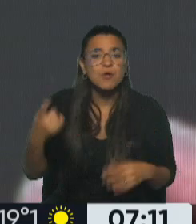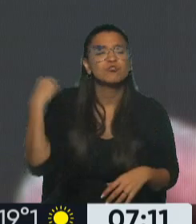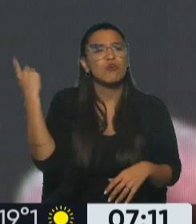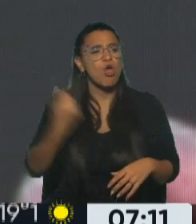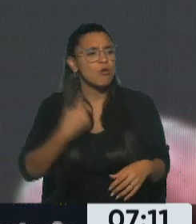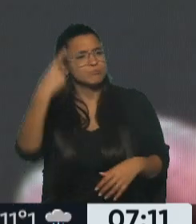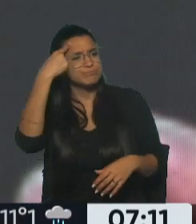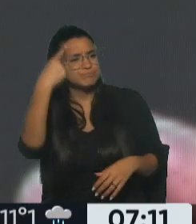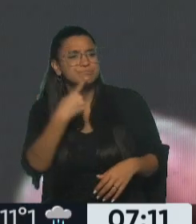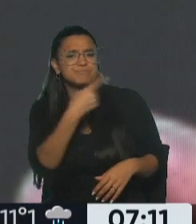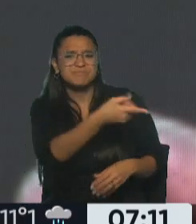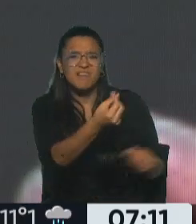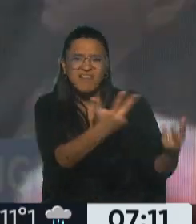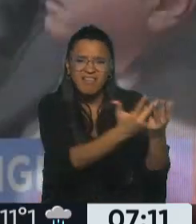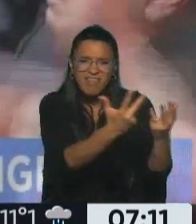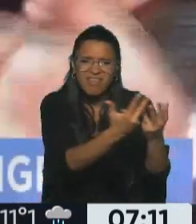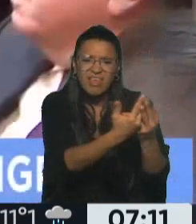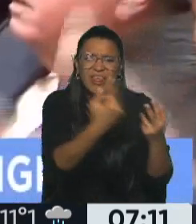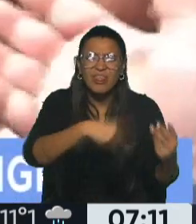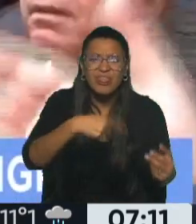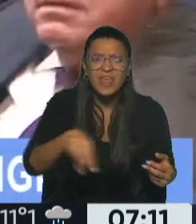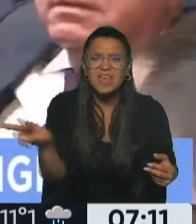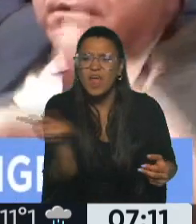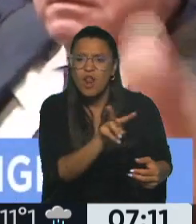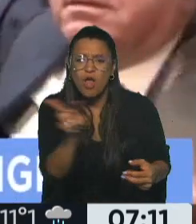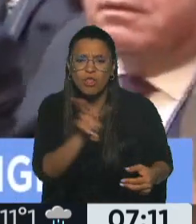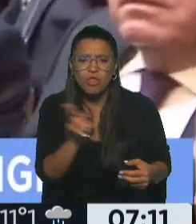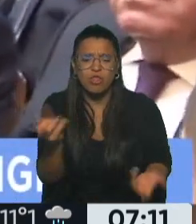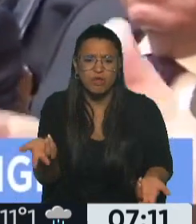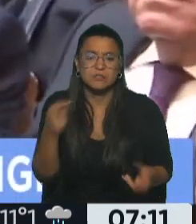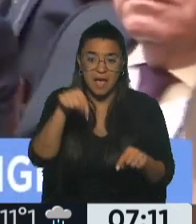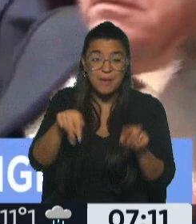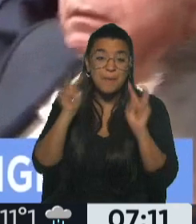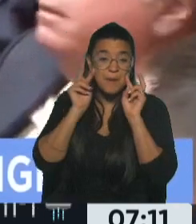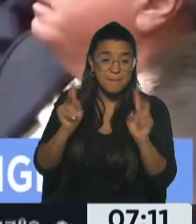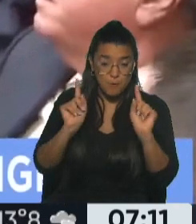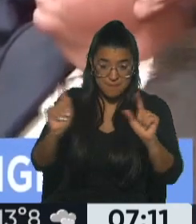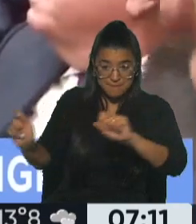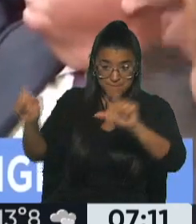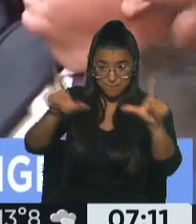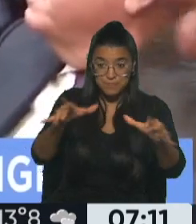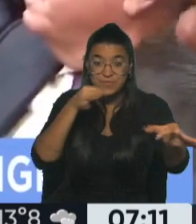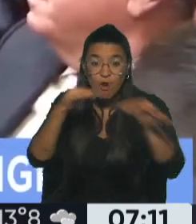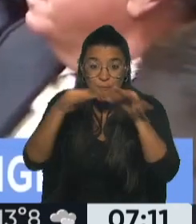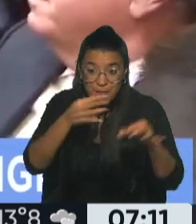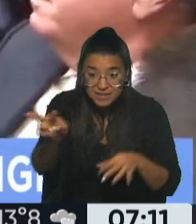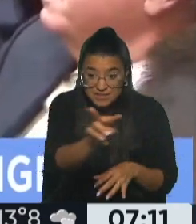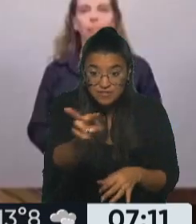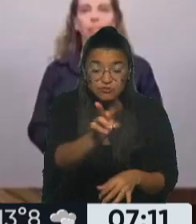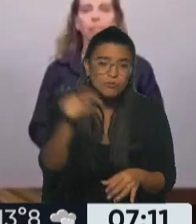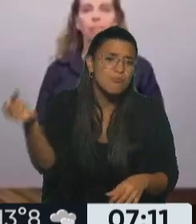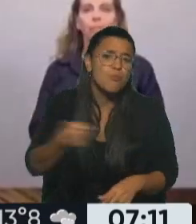preguntaban qué habló zelenski con Víctor orban ahí vemos en pantalla esta conversación